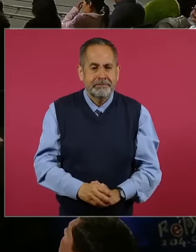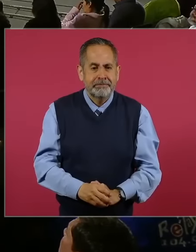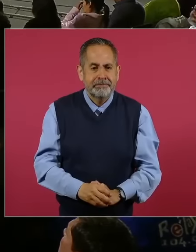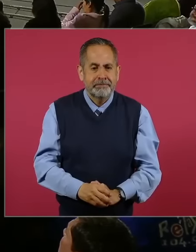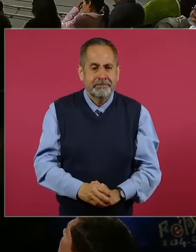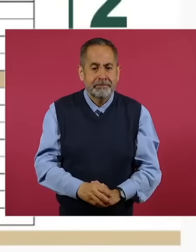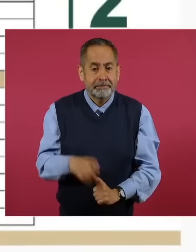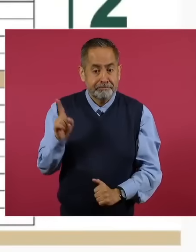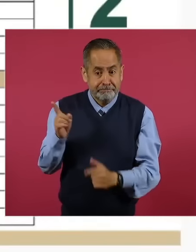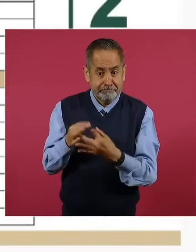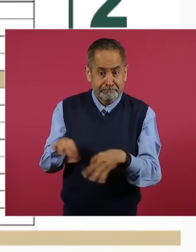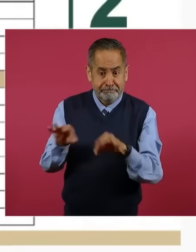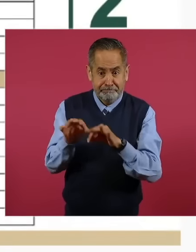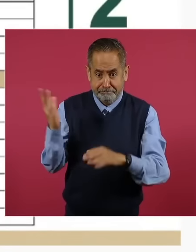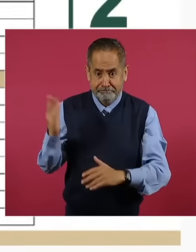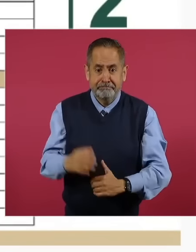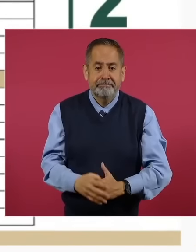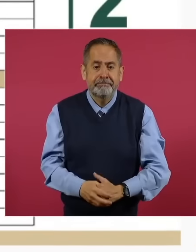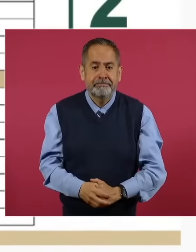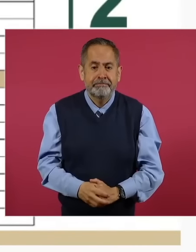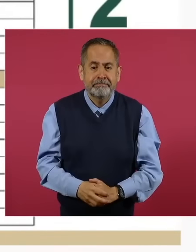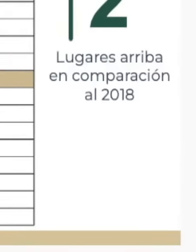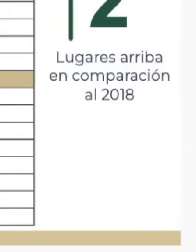Esto es muy importante.